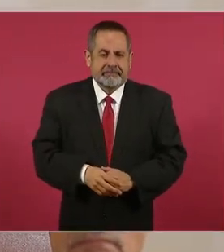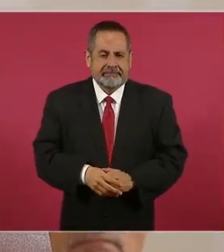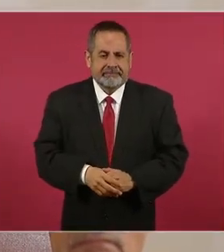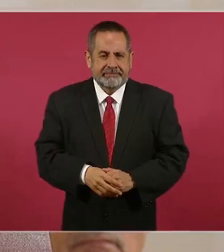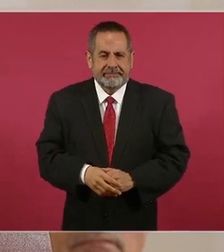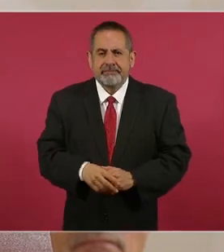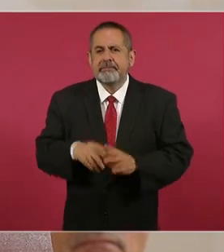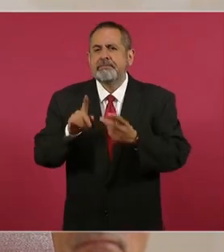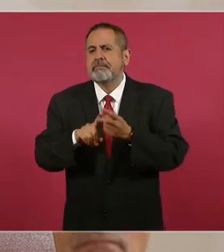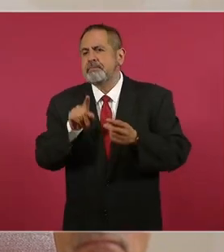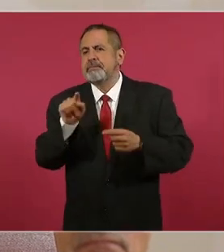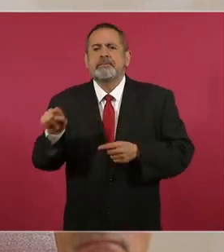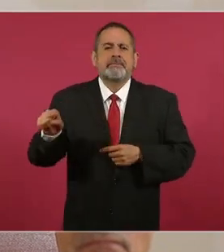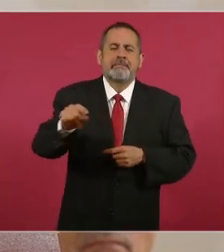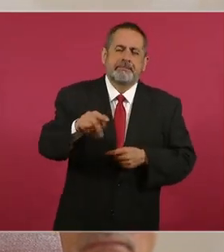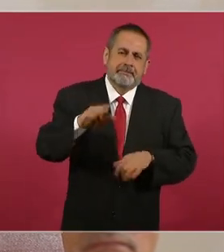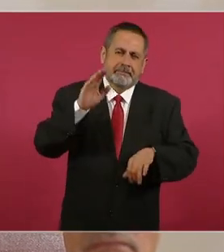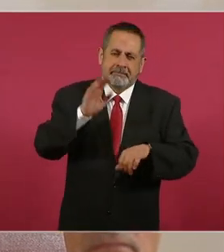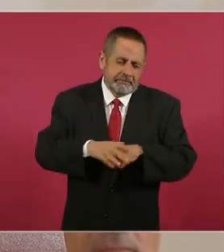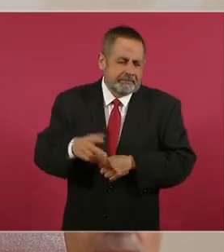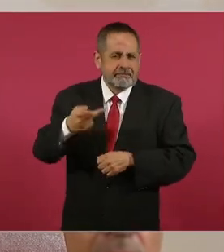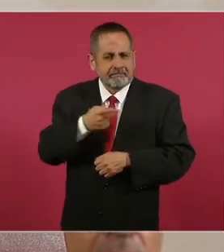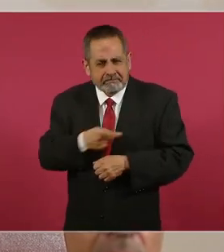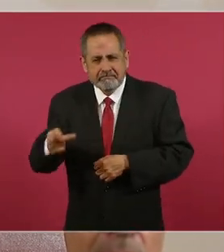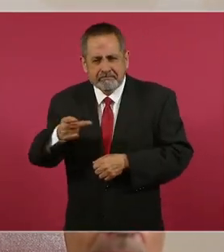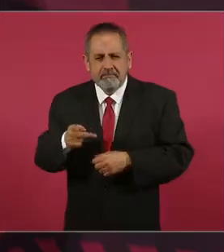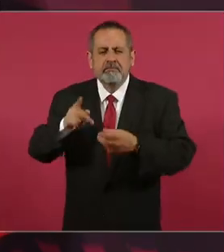dónde hay más pobreza,